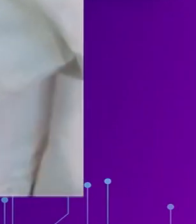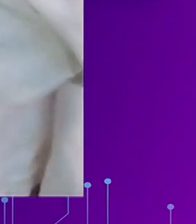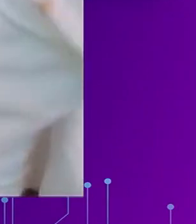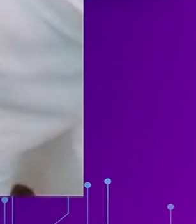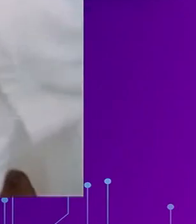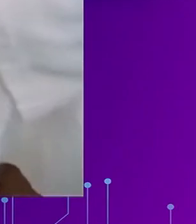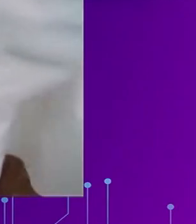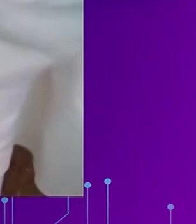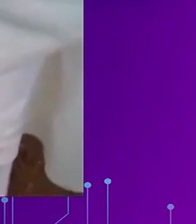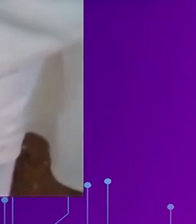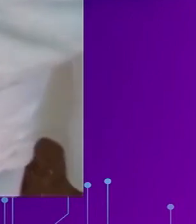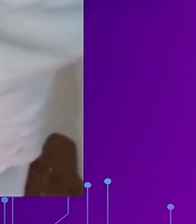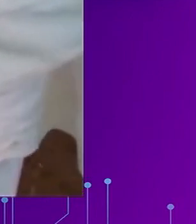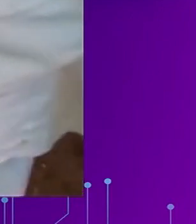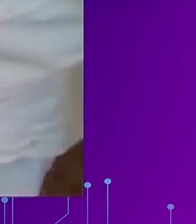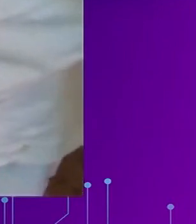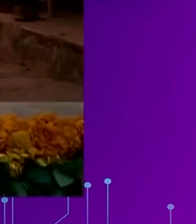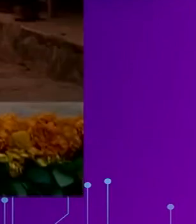esquí.